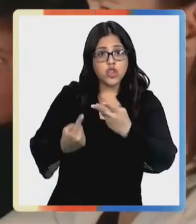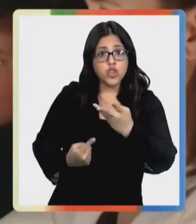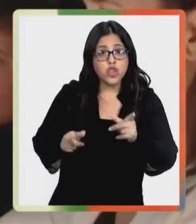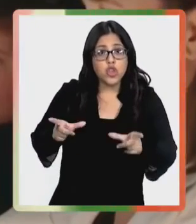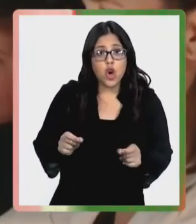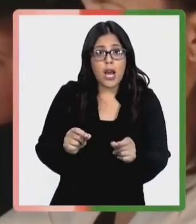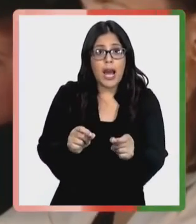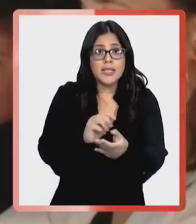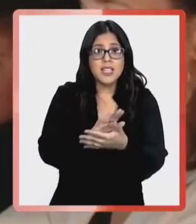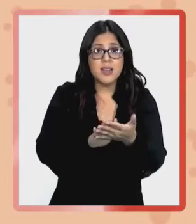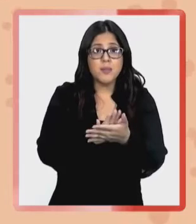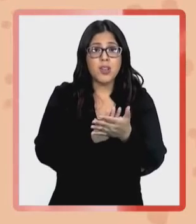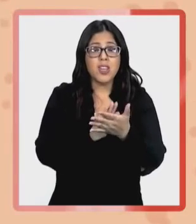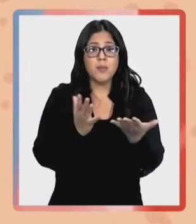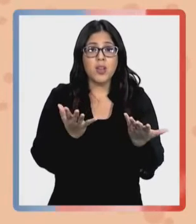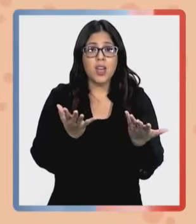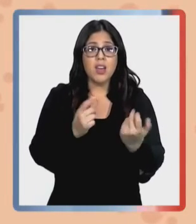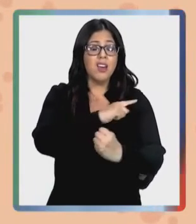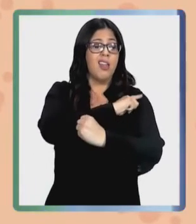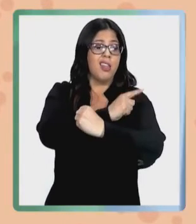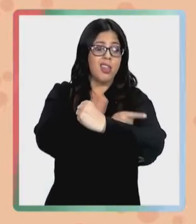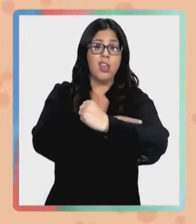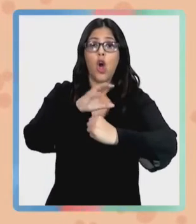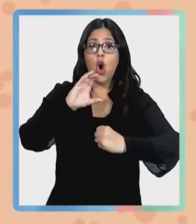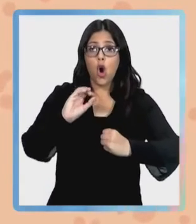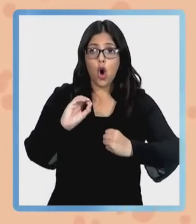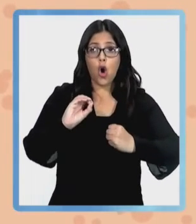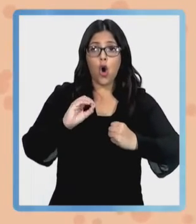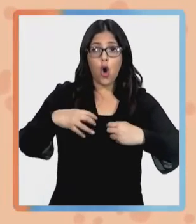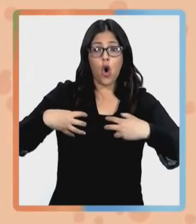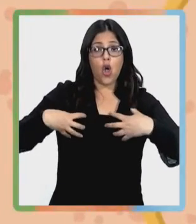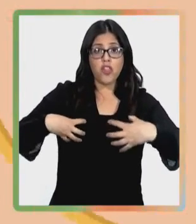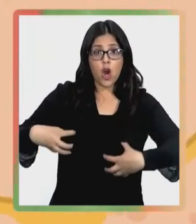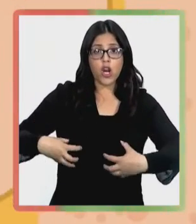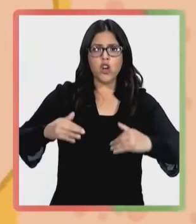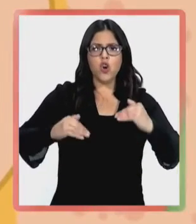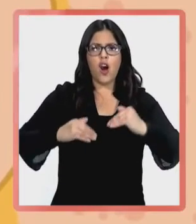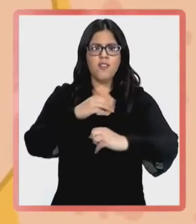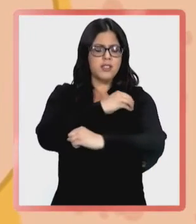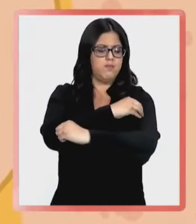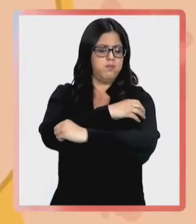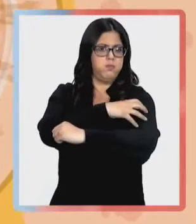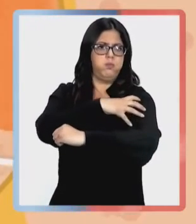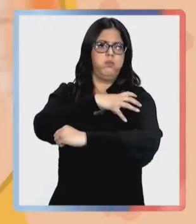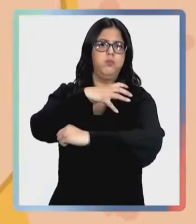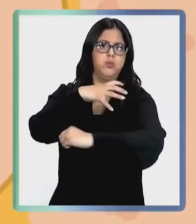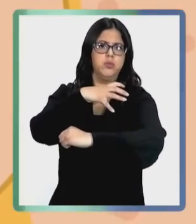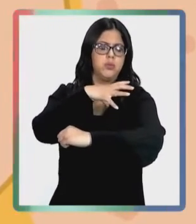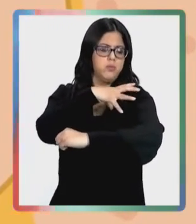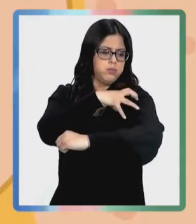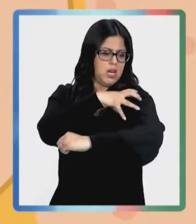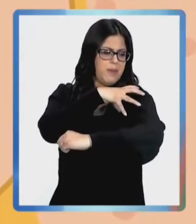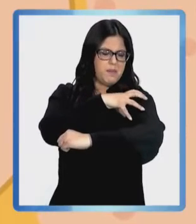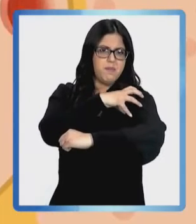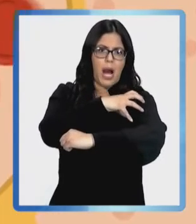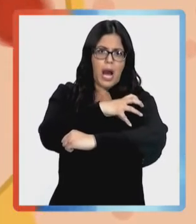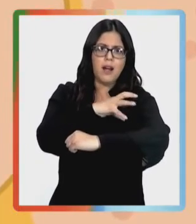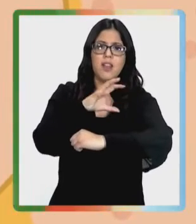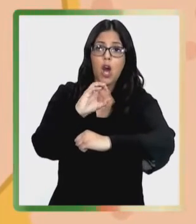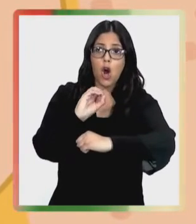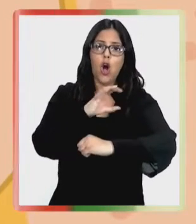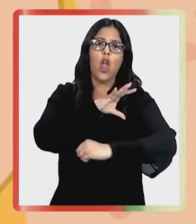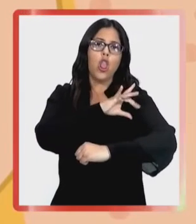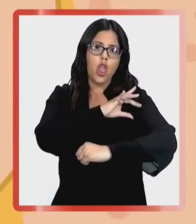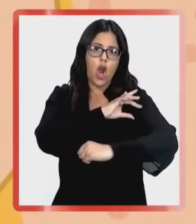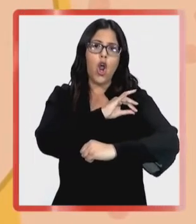de cánceres de partes blandas o de órganos, a veces hay aumento de volumen, ¿cierto?, aparece una masa palpable, o hay